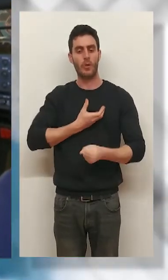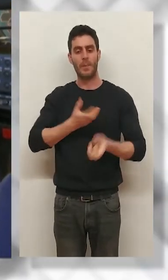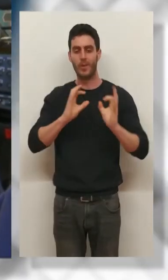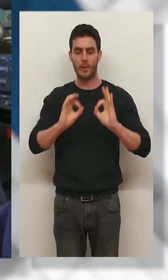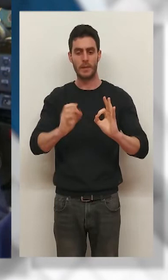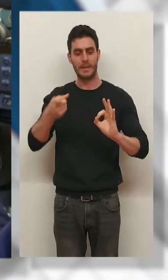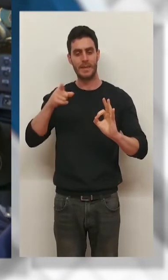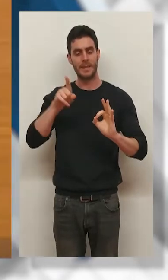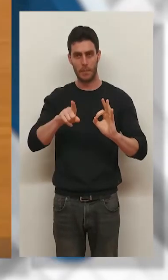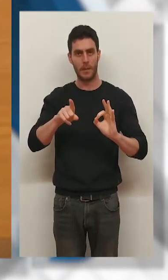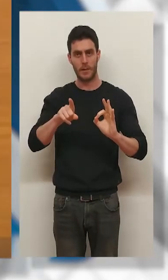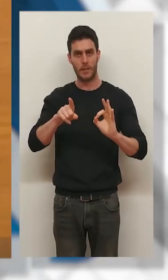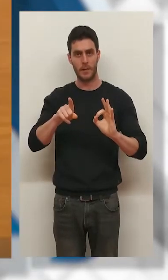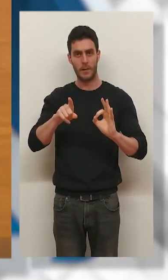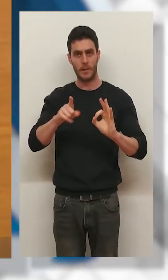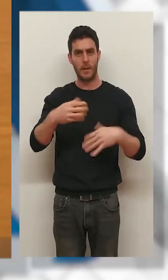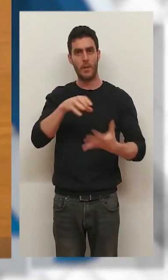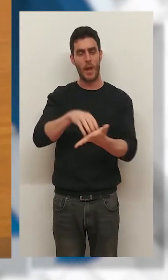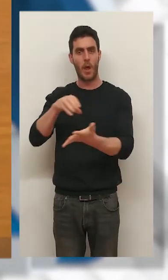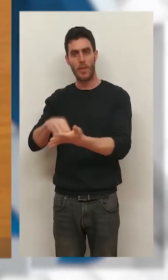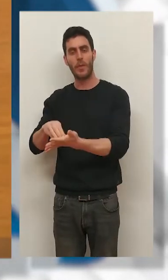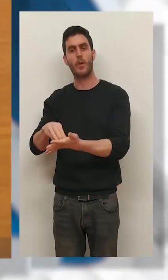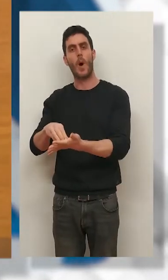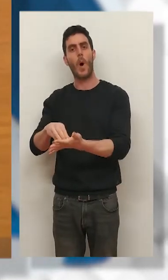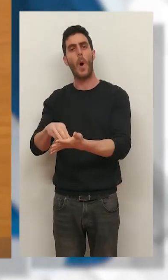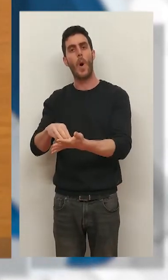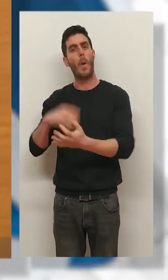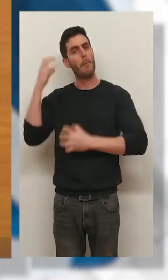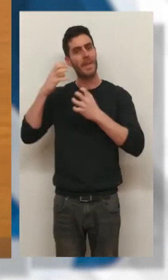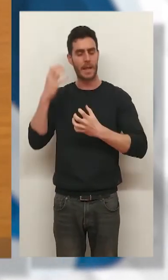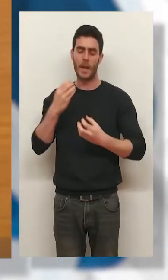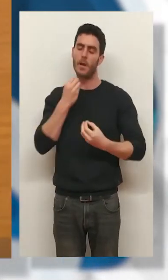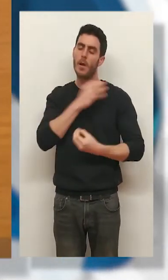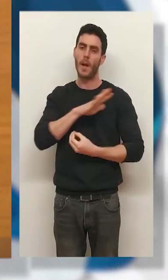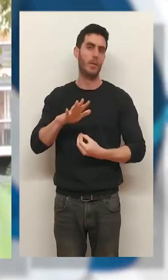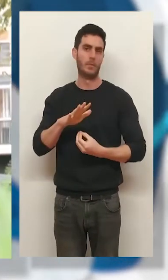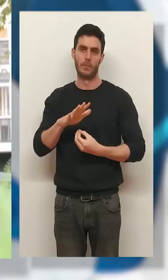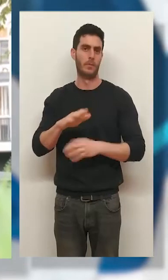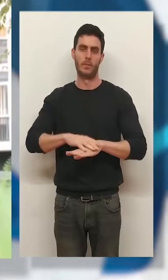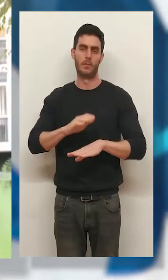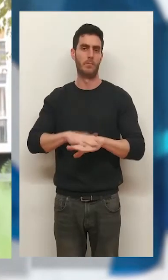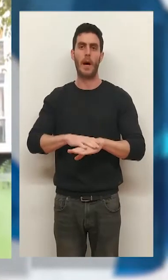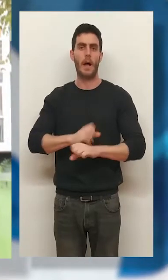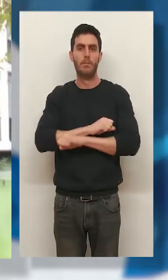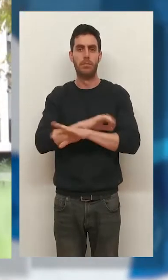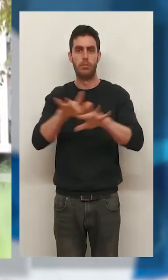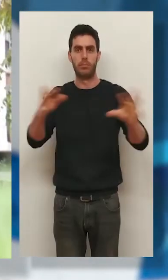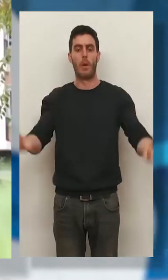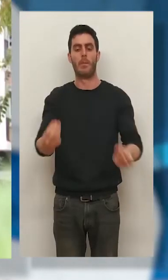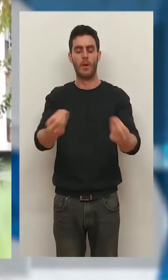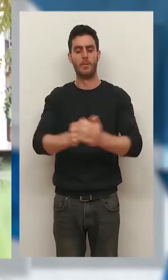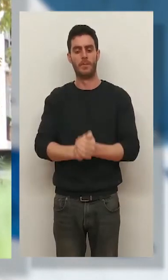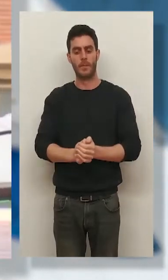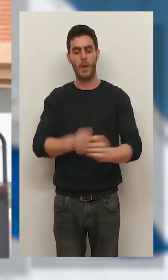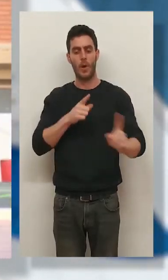los centros veterinarios era el mejor canal para hacer llegar esa información. Y el objetivo es sencillo: fomentar